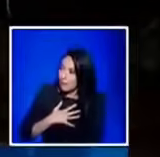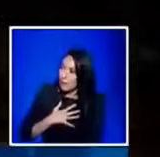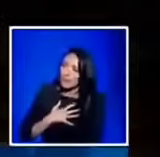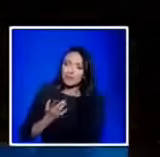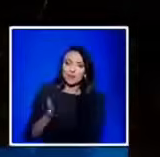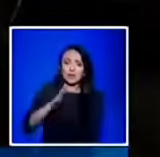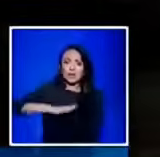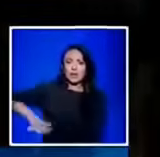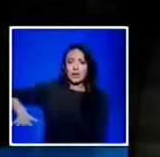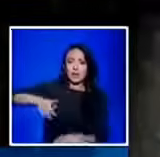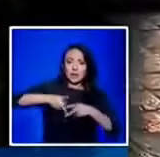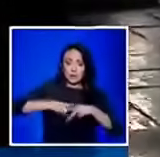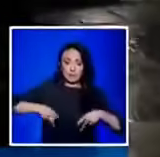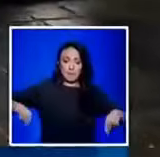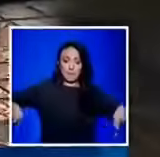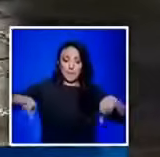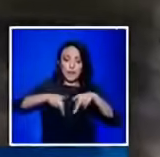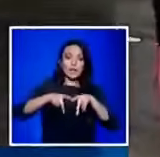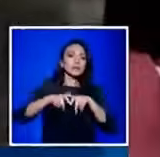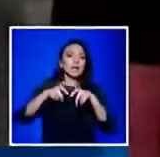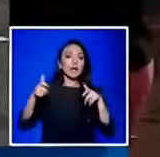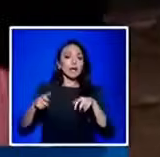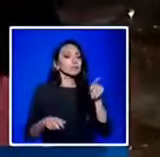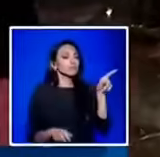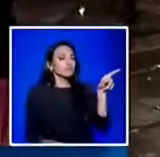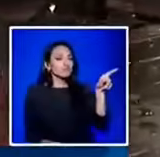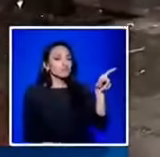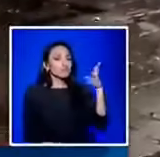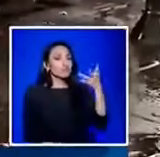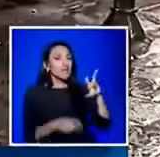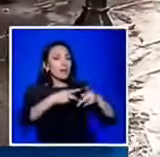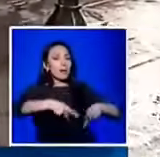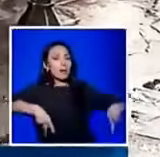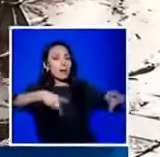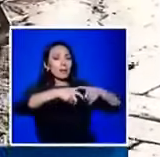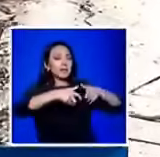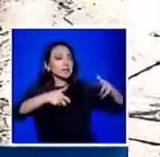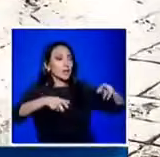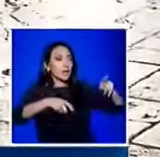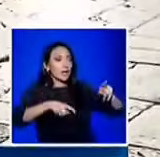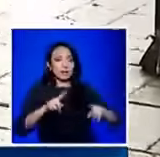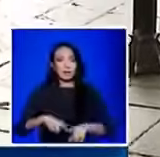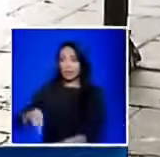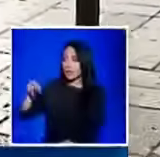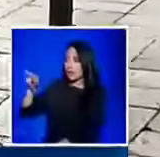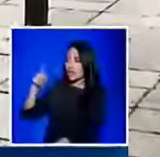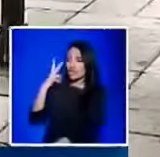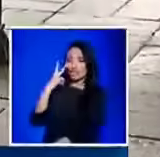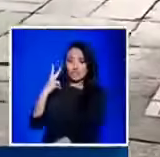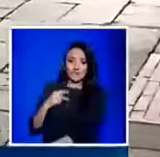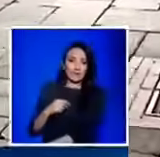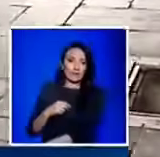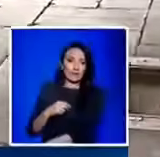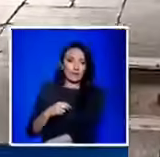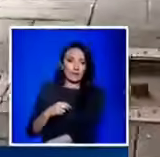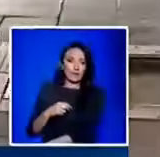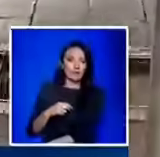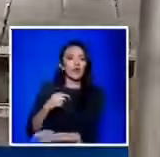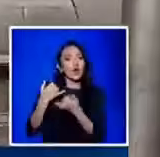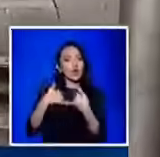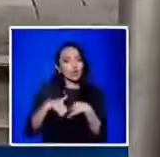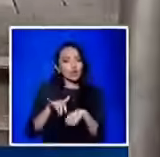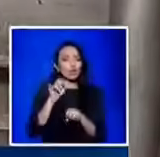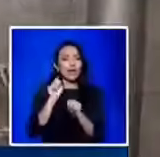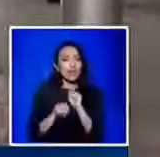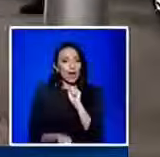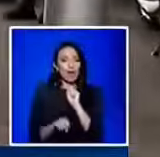porque estamos en la calle Espejo, miren ustedes, a pocos pasos de la Plaza Grande, y esto es lo que se ve. ¿Sigue afectándose los rincones,